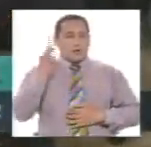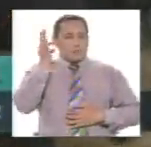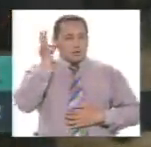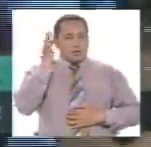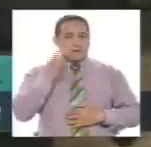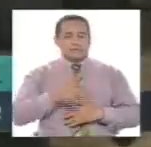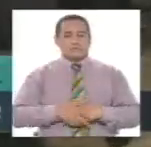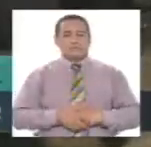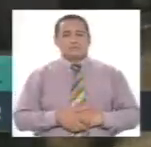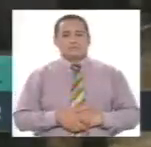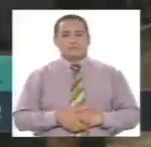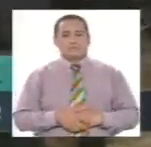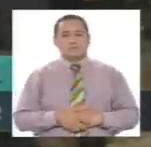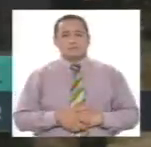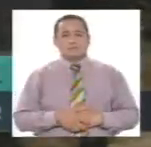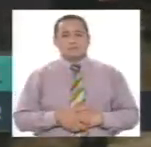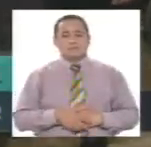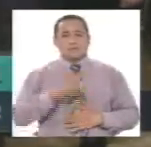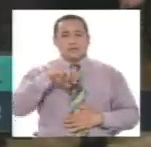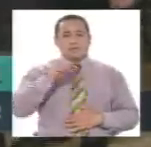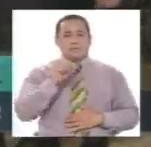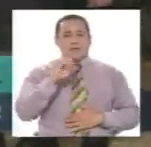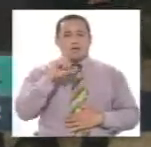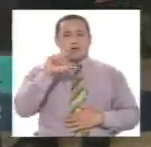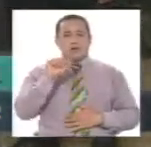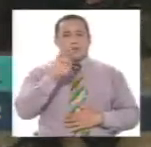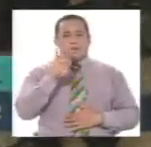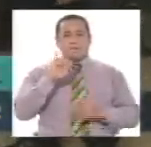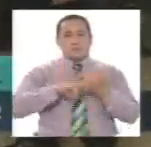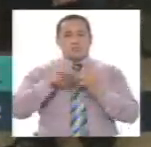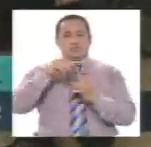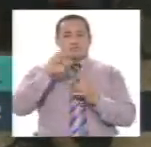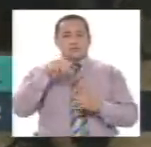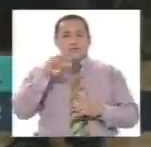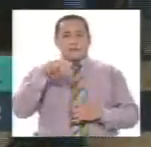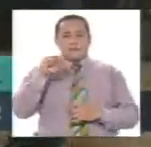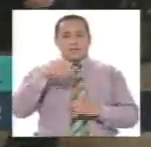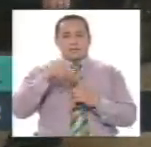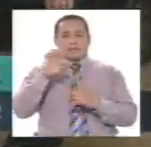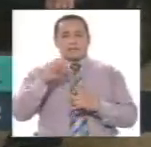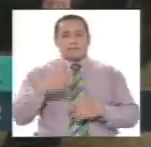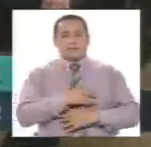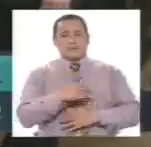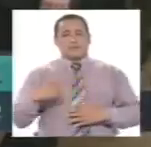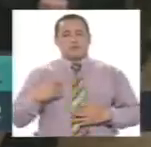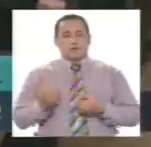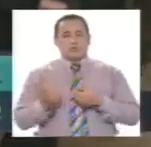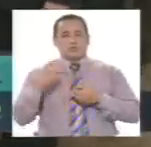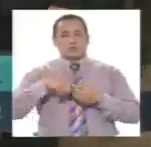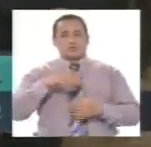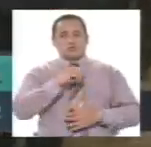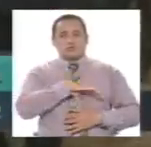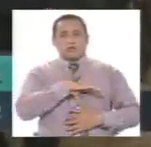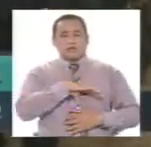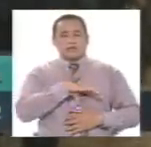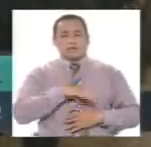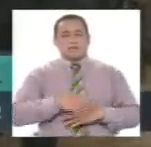Poblaciones Vulnerables, Paola Bustamante, el Ministerio de Desarrollo e Inclusión